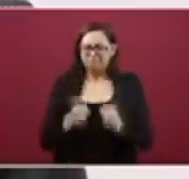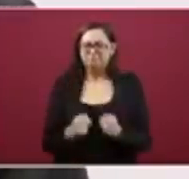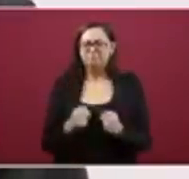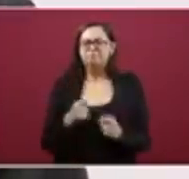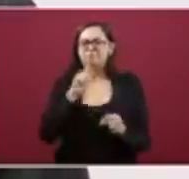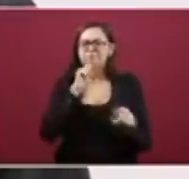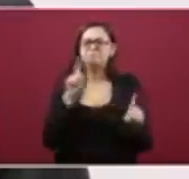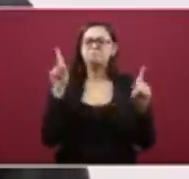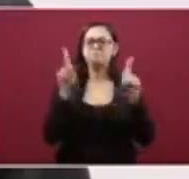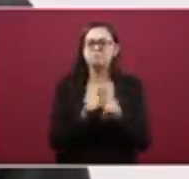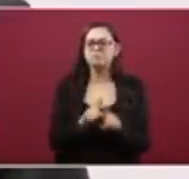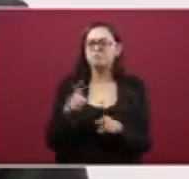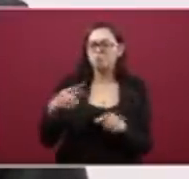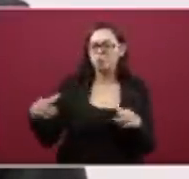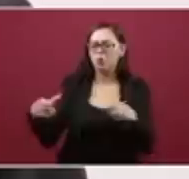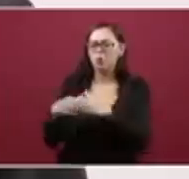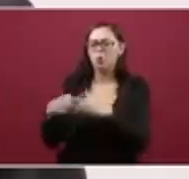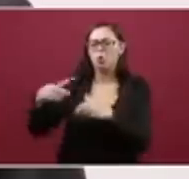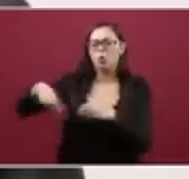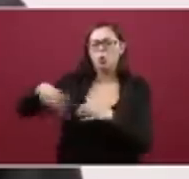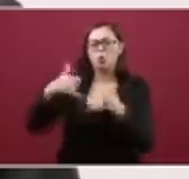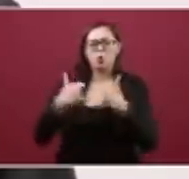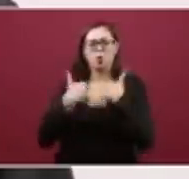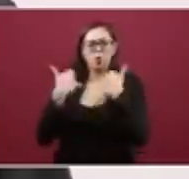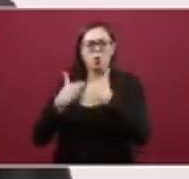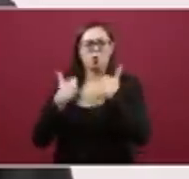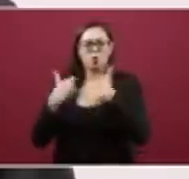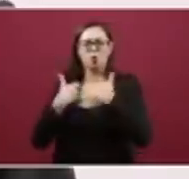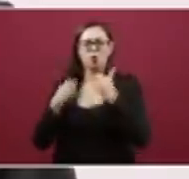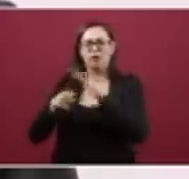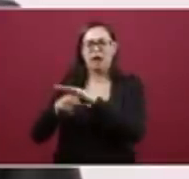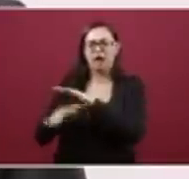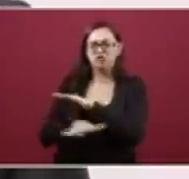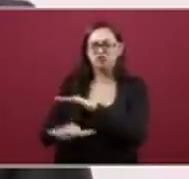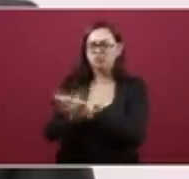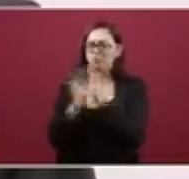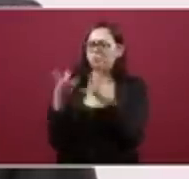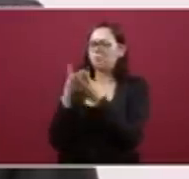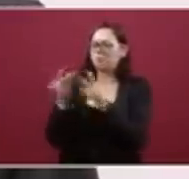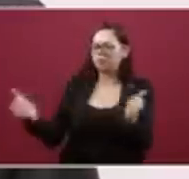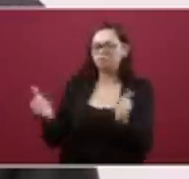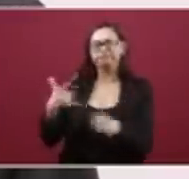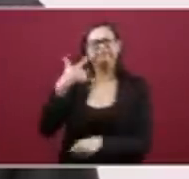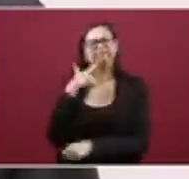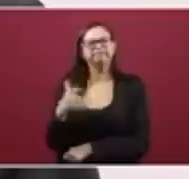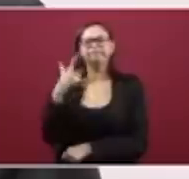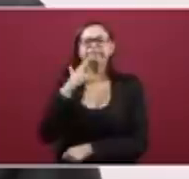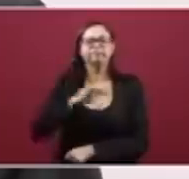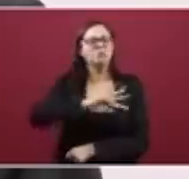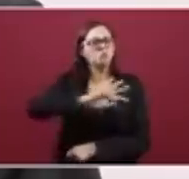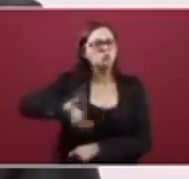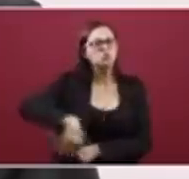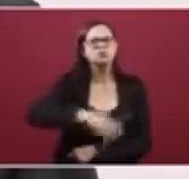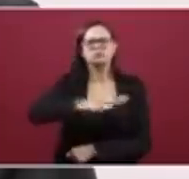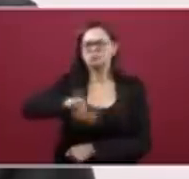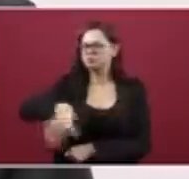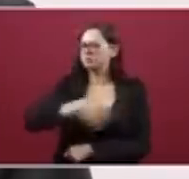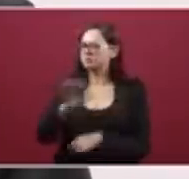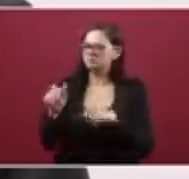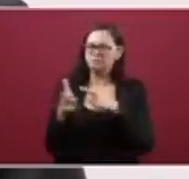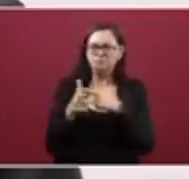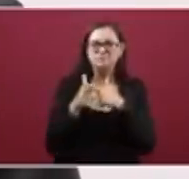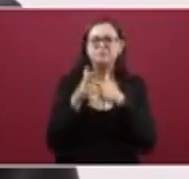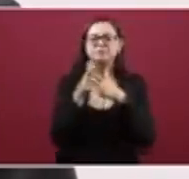de los jóvenes desaparecidos en ayotzinapa ya se constituyó la comisión